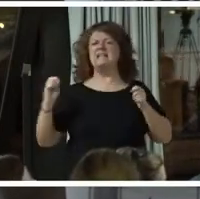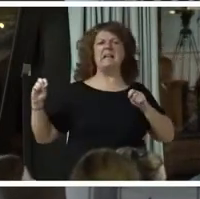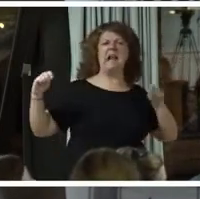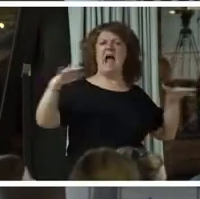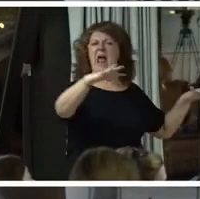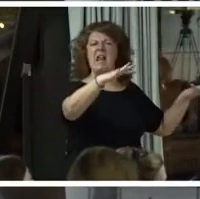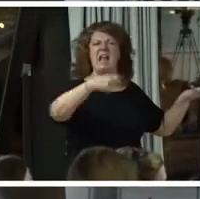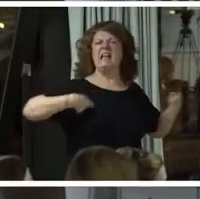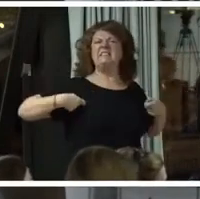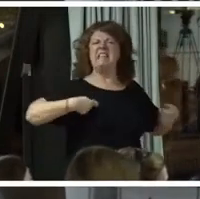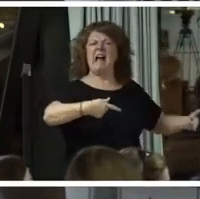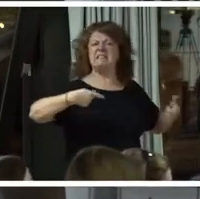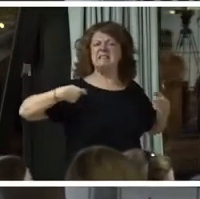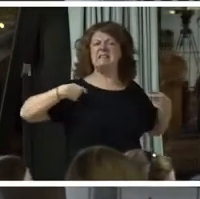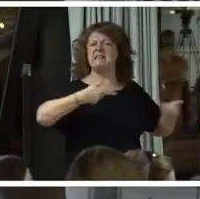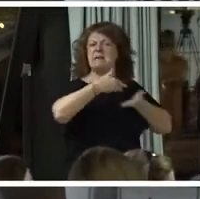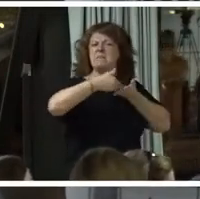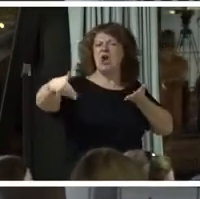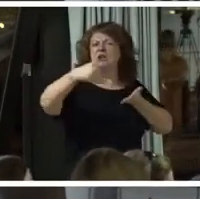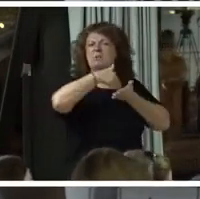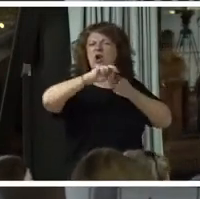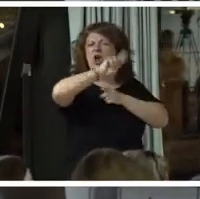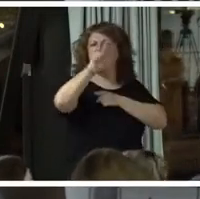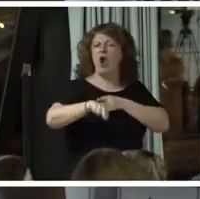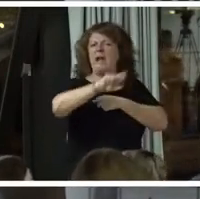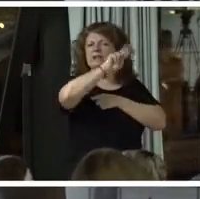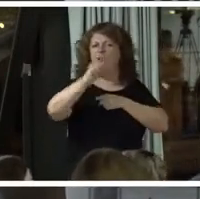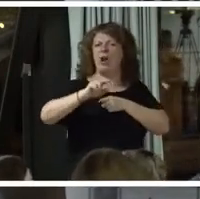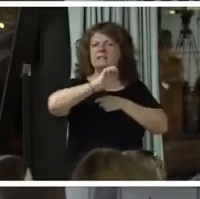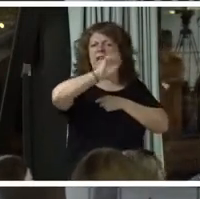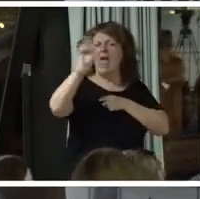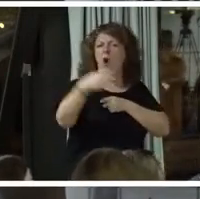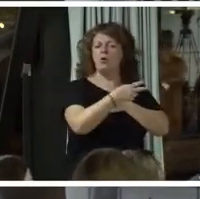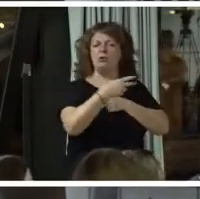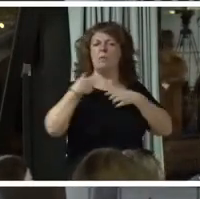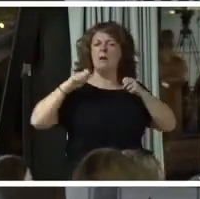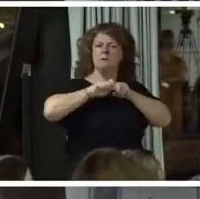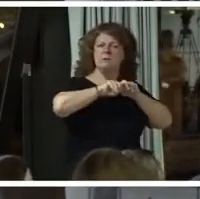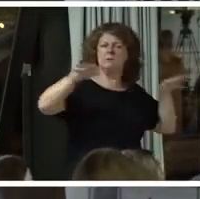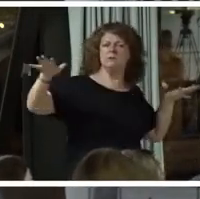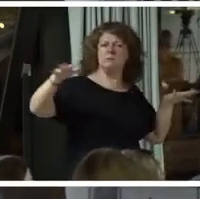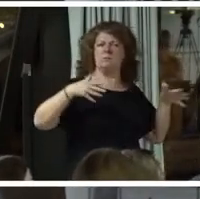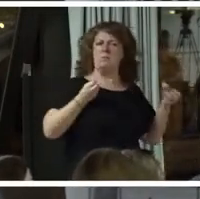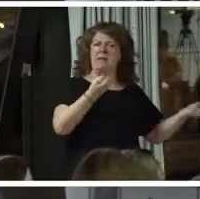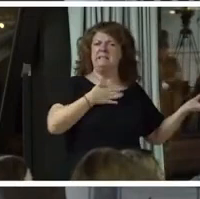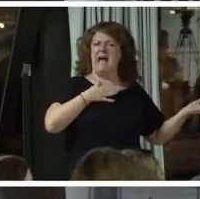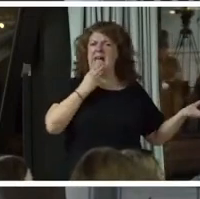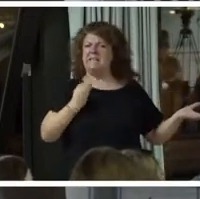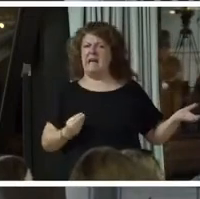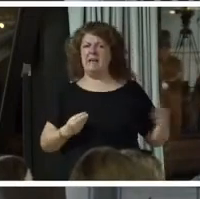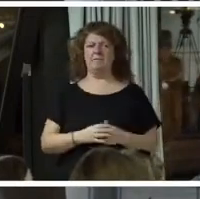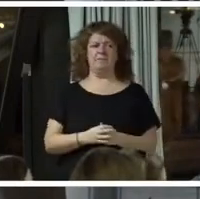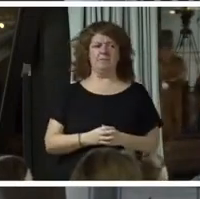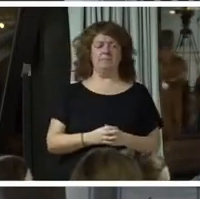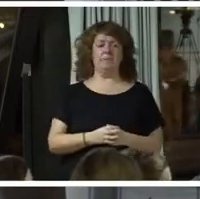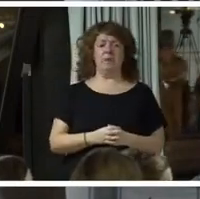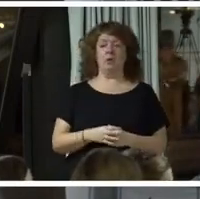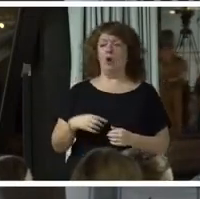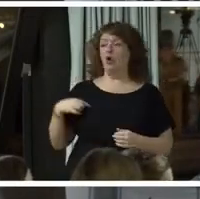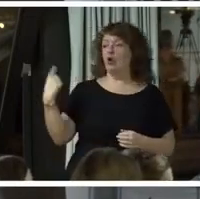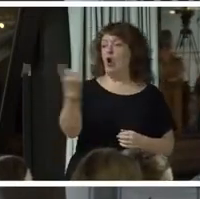se gasta millones y millones de dólares y de euros en extender su mensaje Qué tenemos